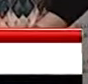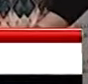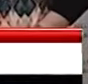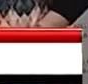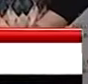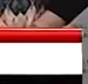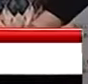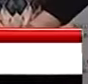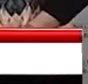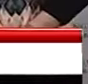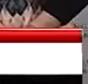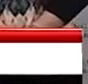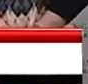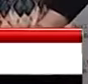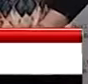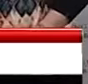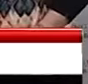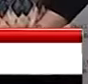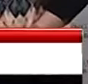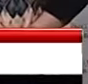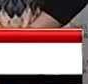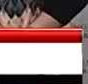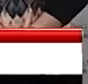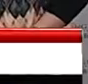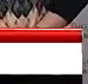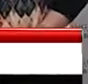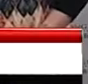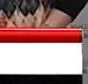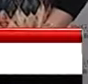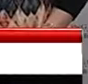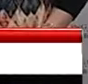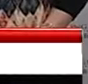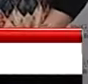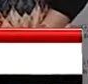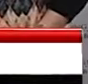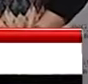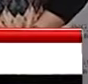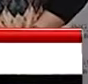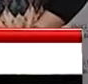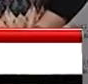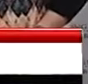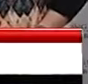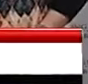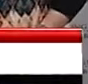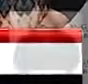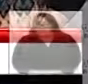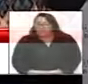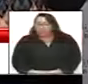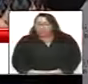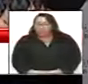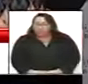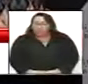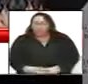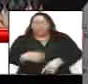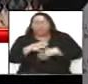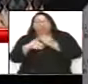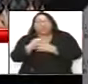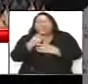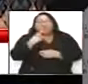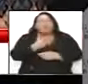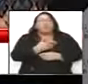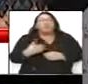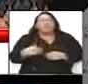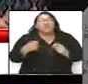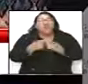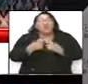nivel nombrada por el presidente de la República para la reforma política, presidida por